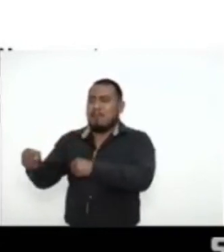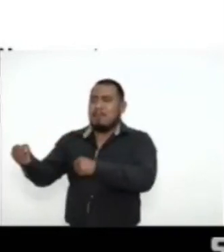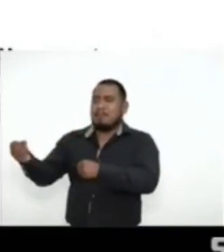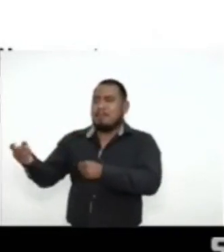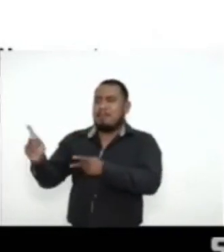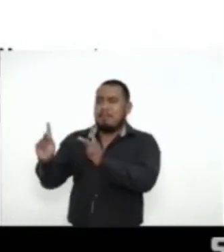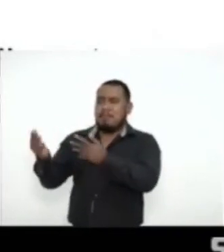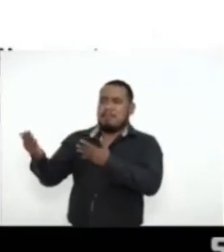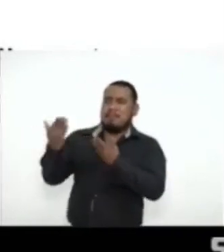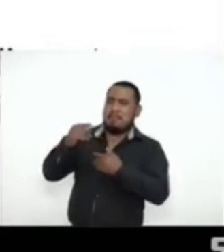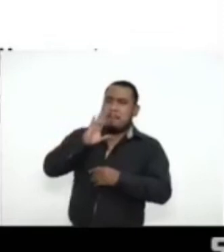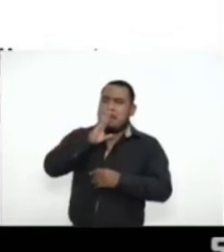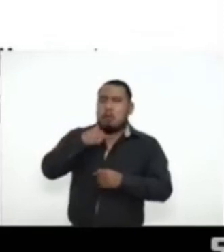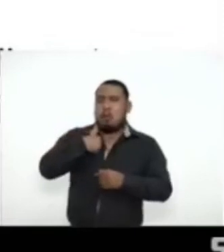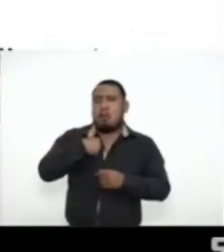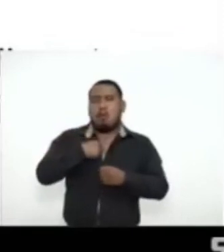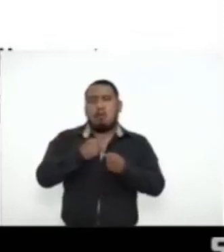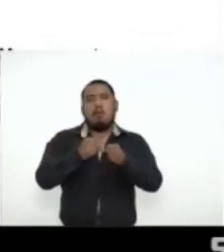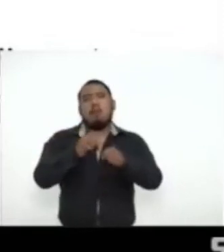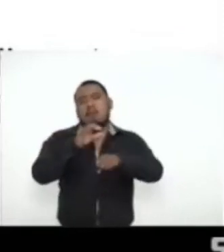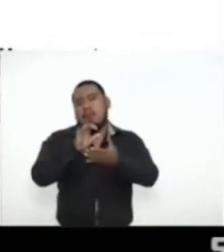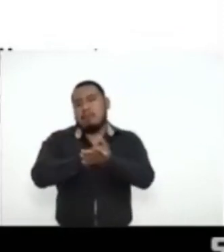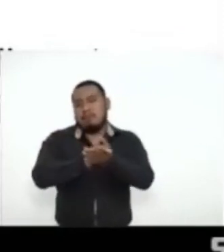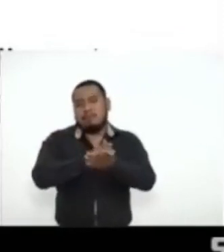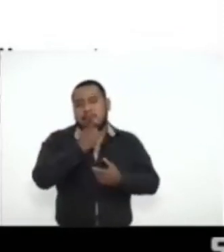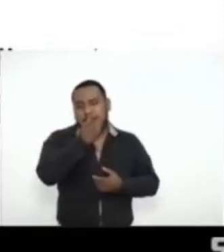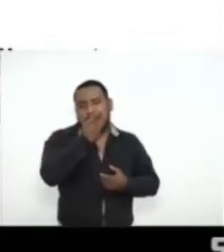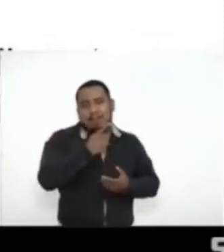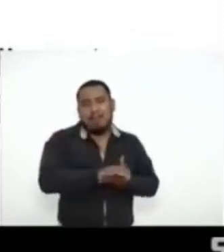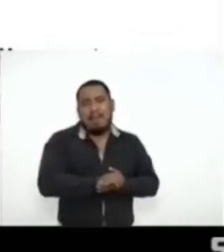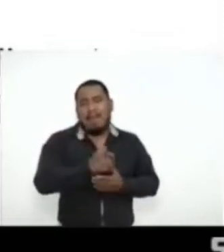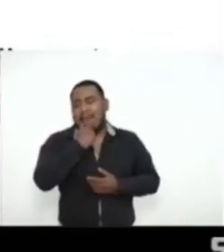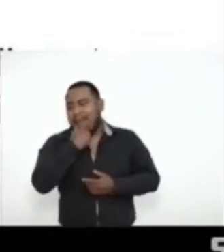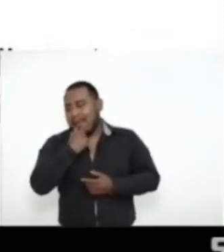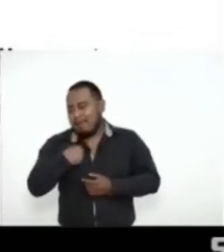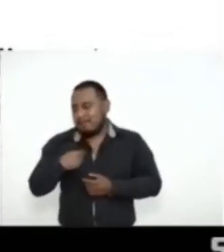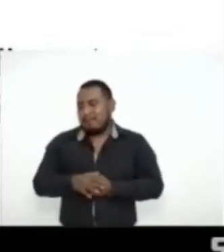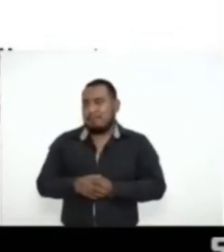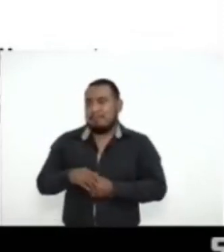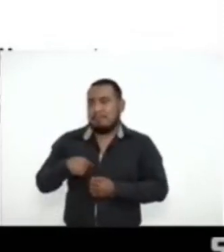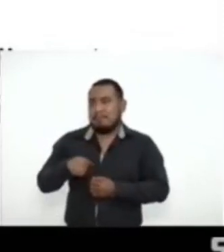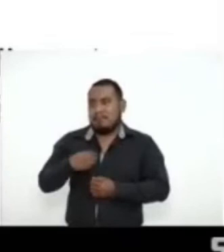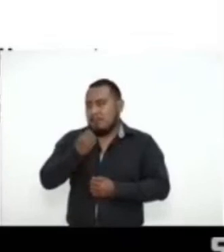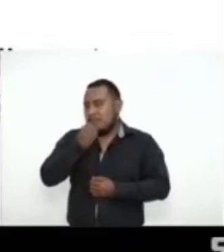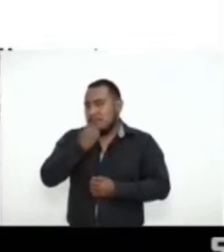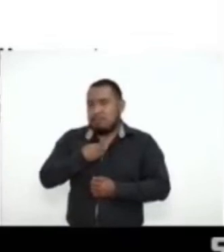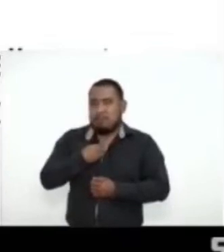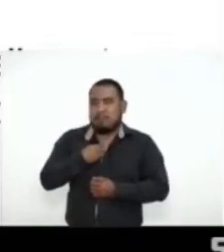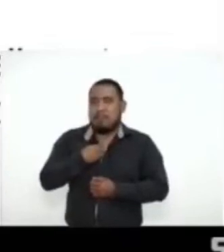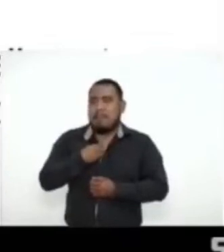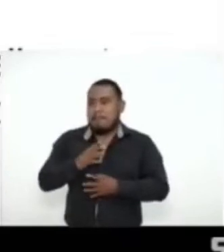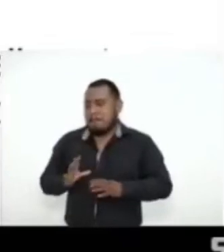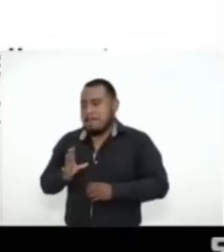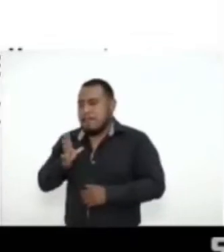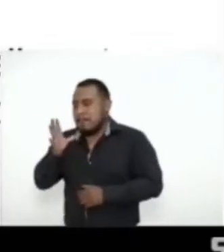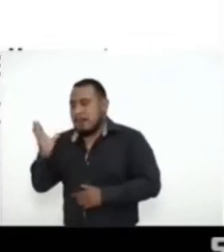marido hizo una de esas bromitas de jajaja que nada más a él le causa gracia y yo lo tengo que sacar de alguna manera. ¿Por qué?